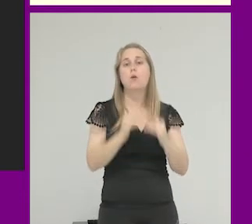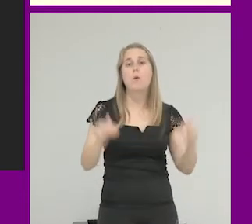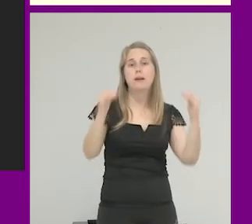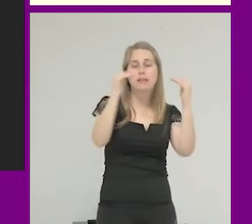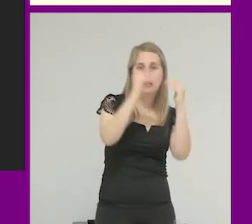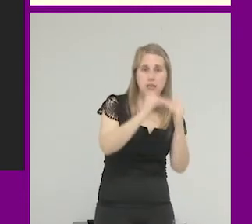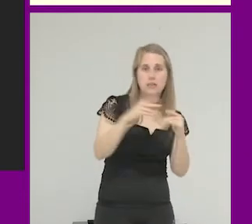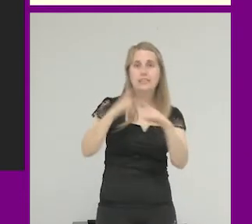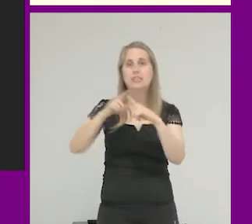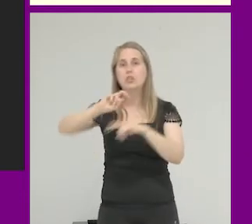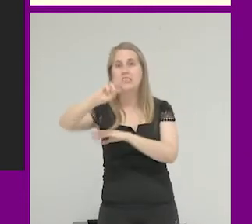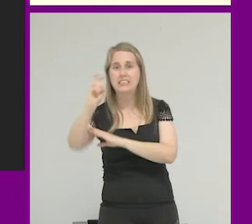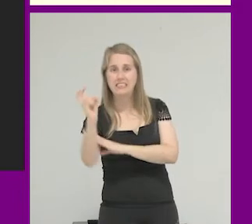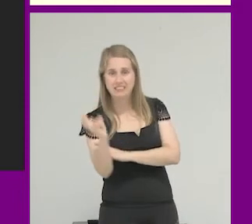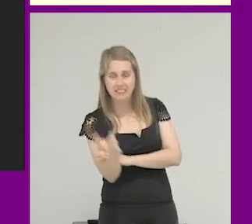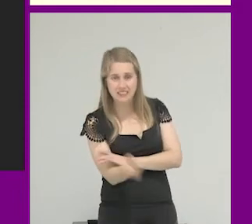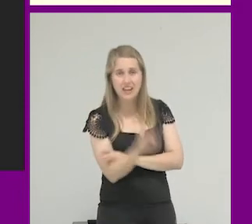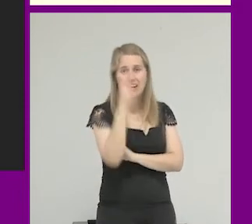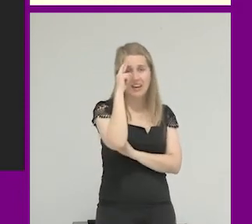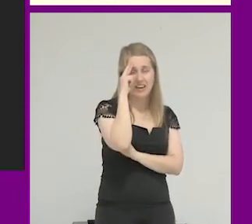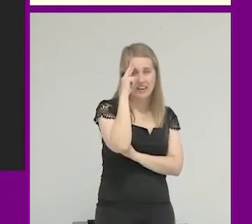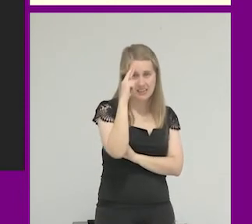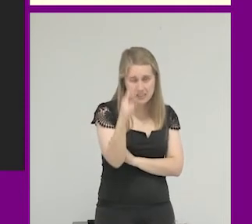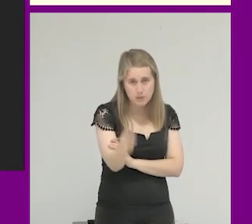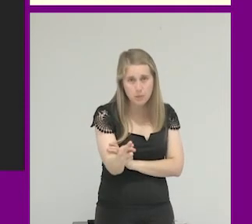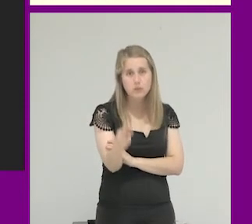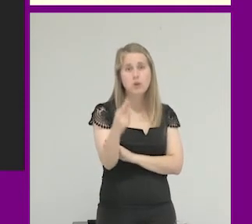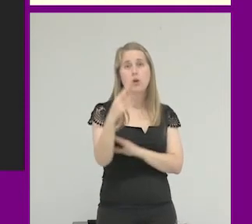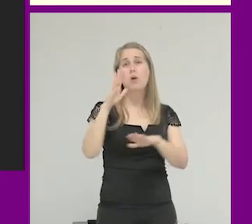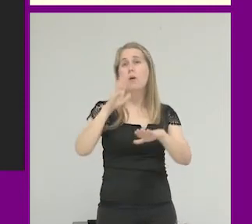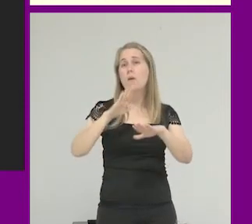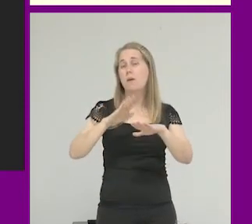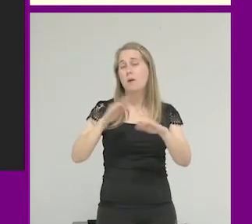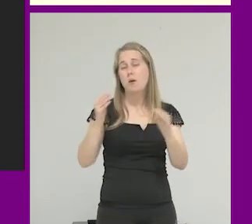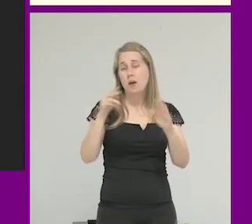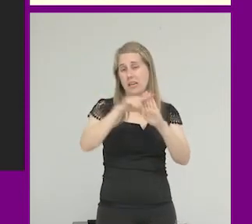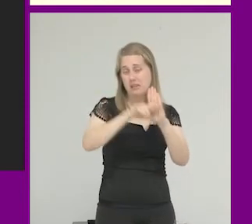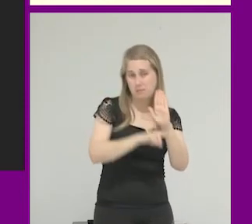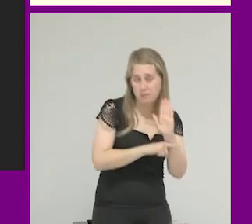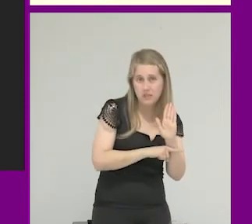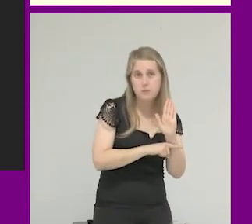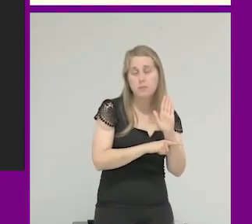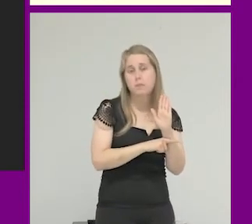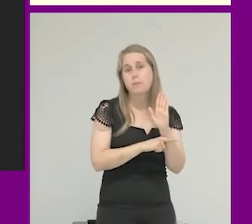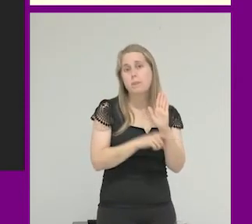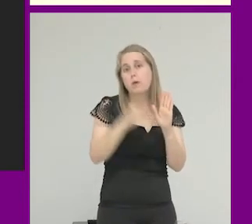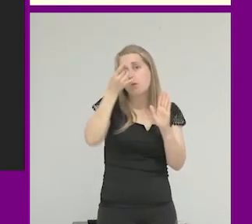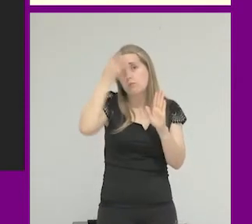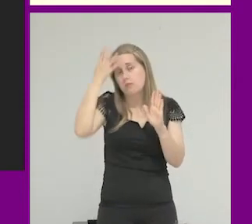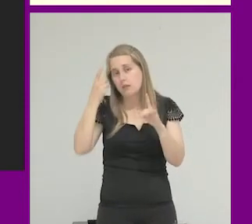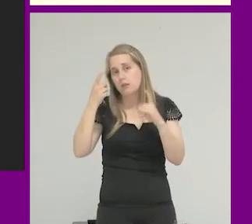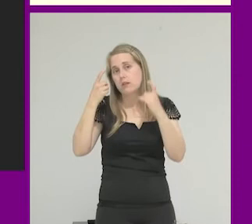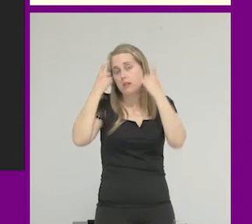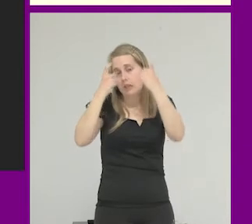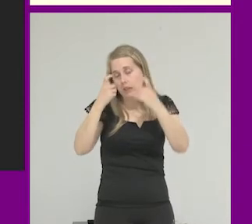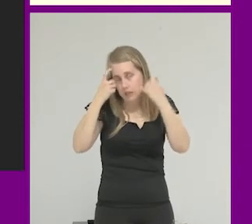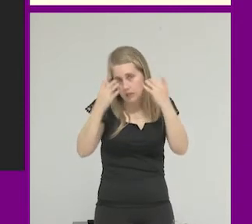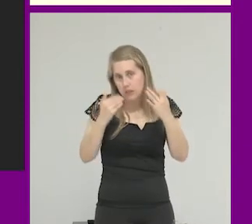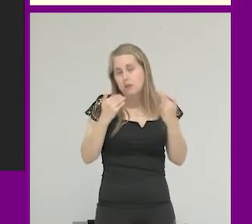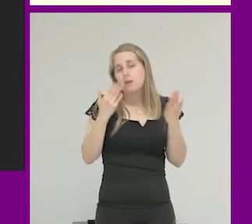sexu anistasunarekiko errespeturi buruzko gutxieneko irizpideak edo asmoak urratzen